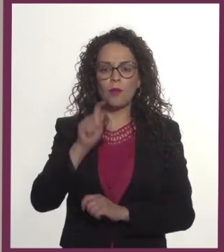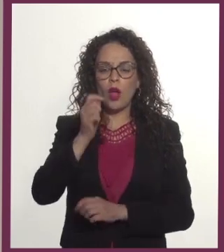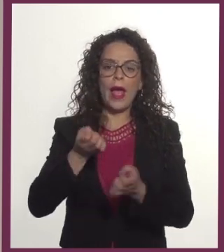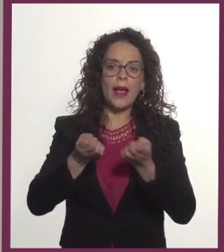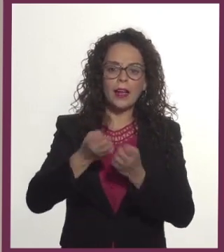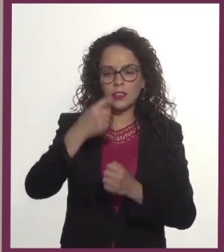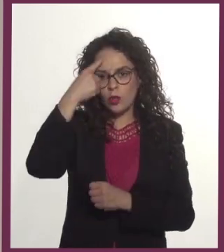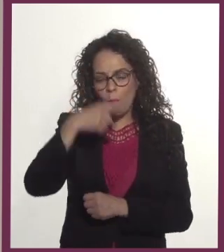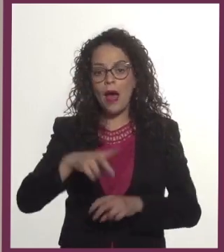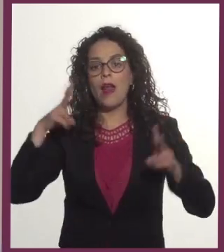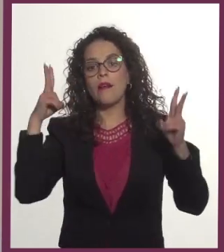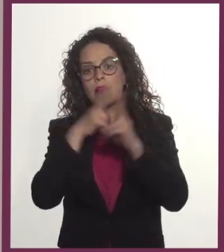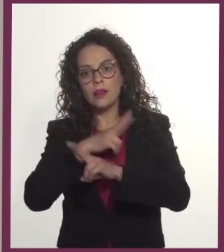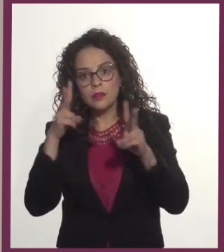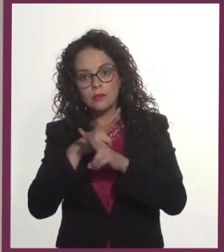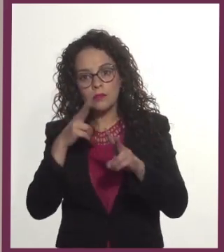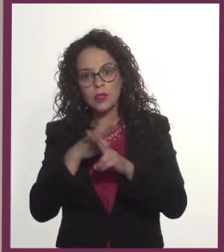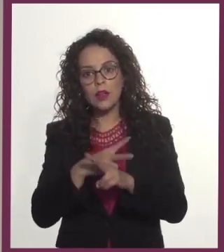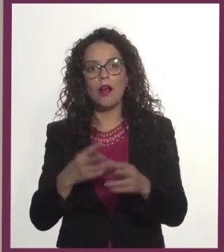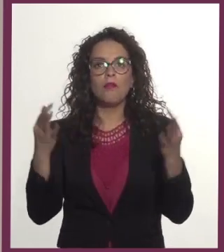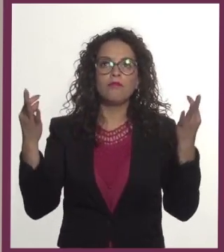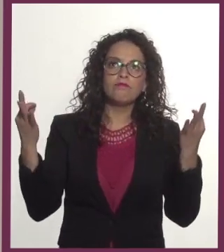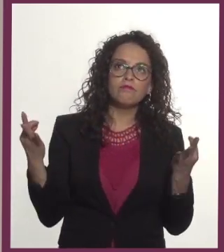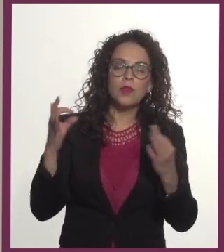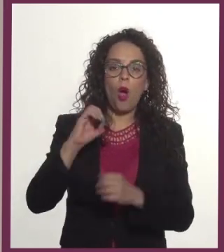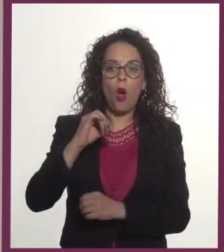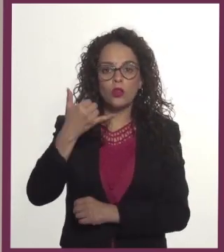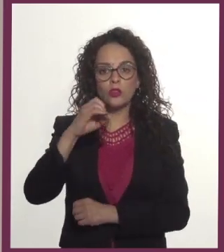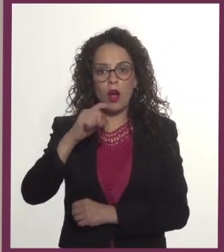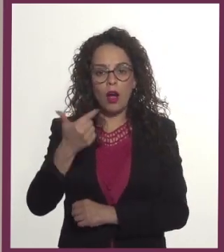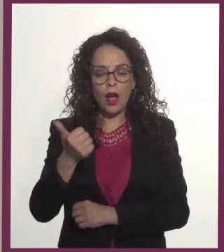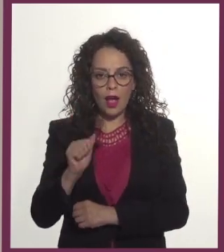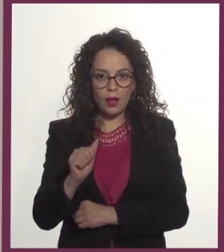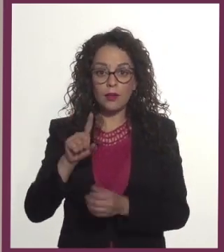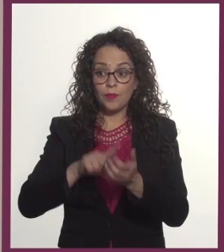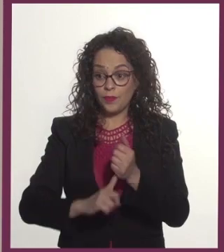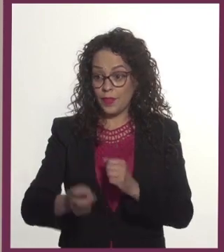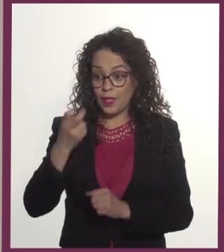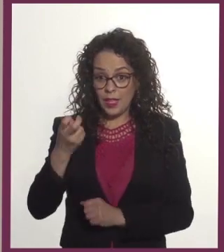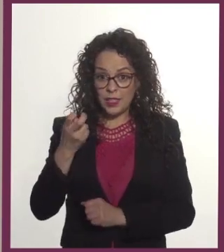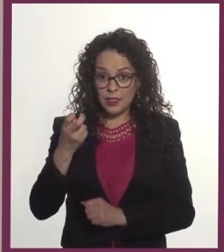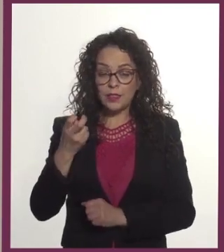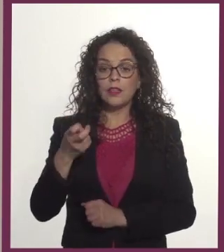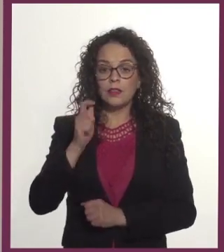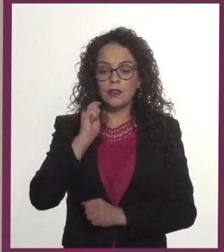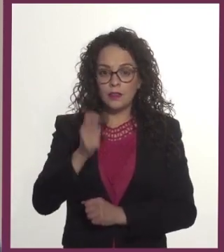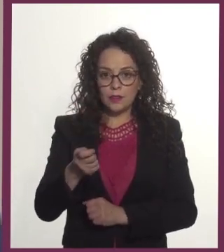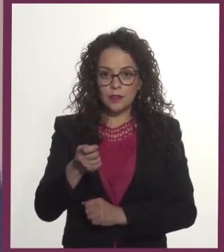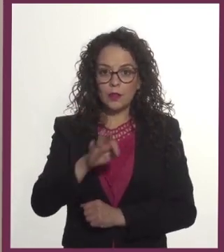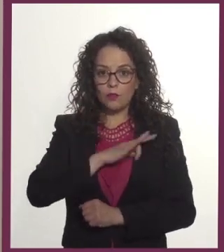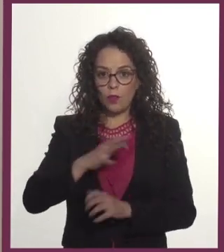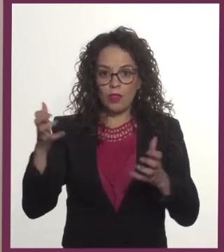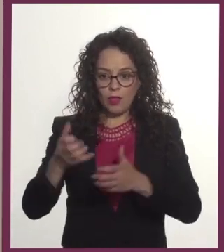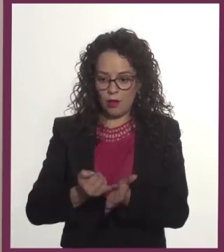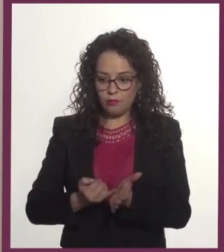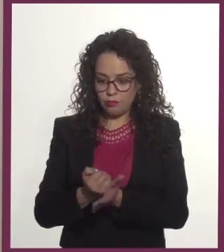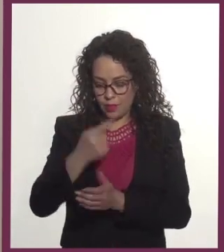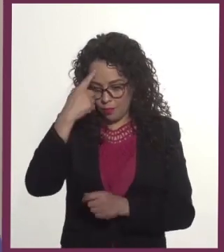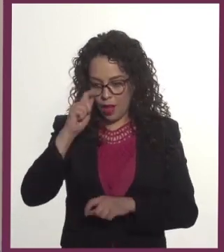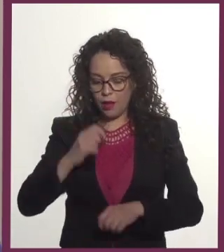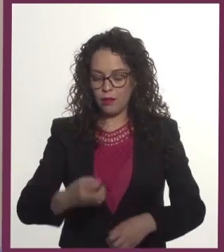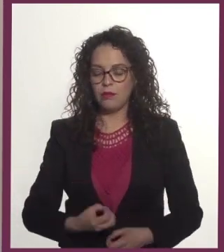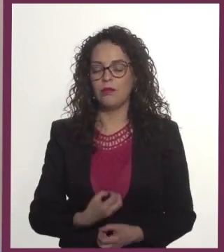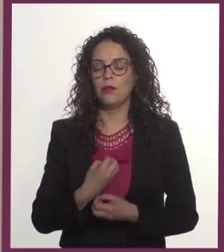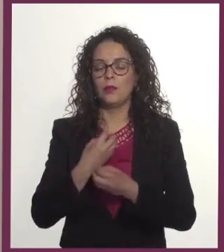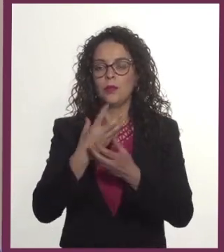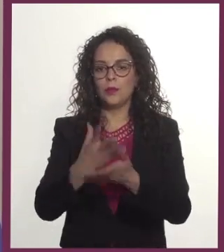respiración, meditación, yoga, técnica Alexander, que consiste básicamente en tomar la decisión de soltarnos,